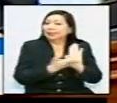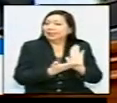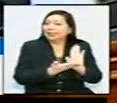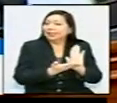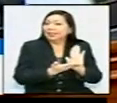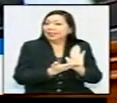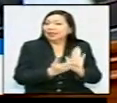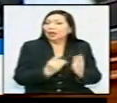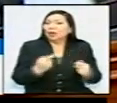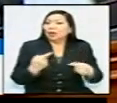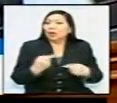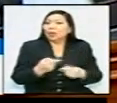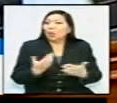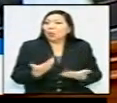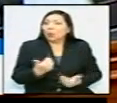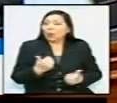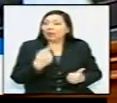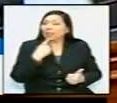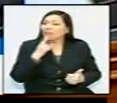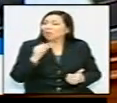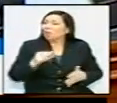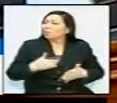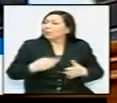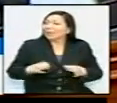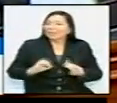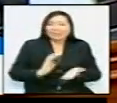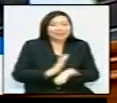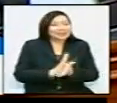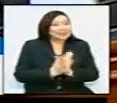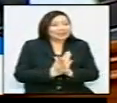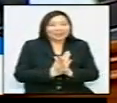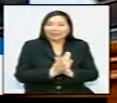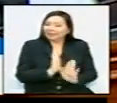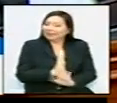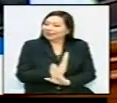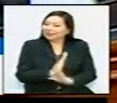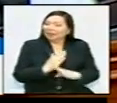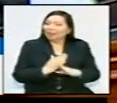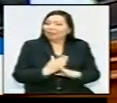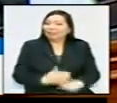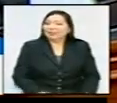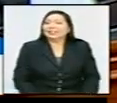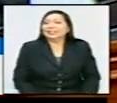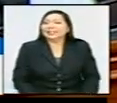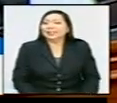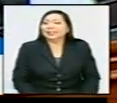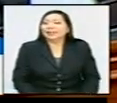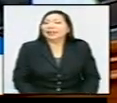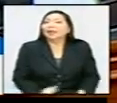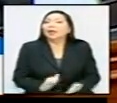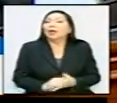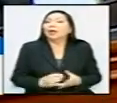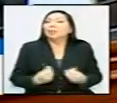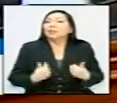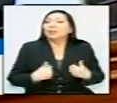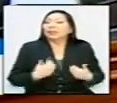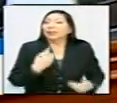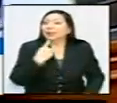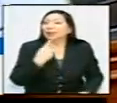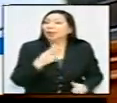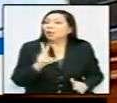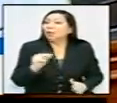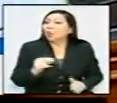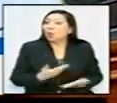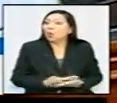cargos y contra la cual además no puede realizar ninguna defensa. Consecuentemente, la